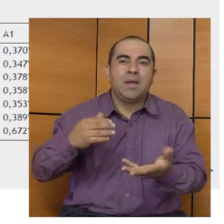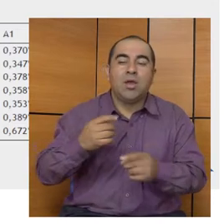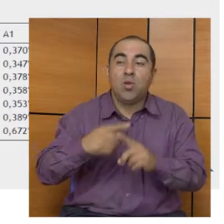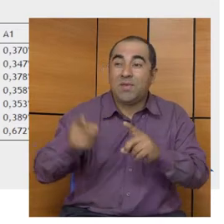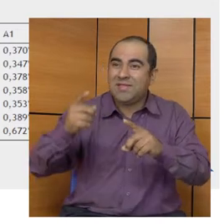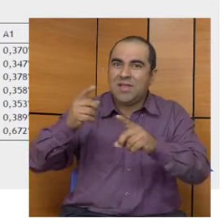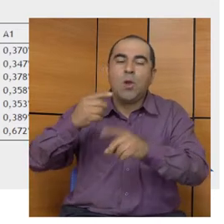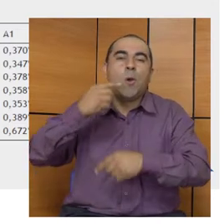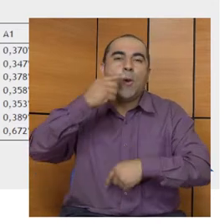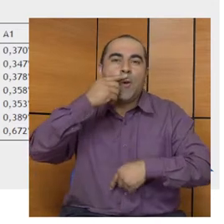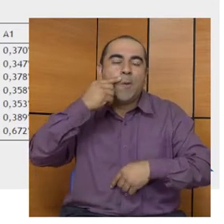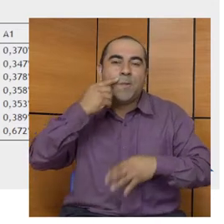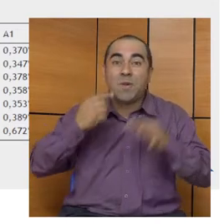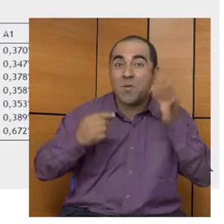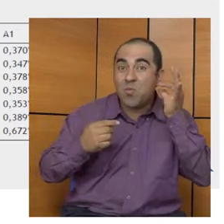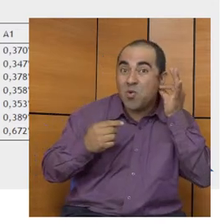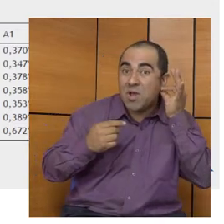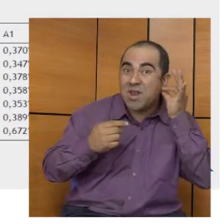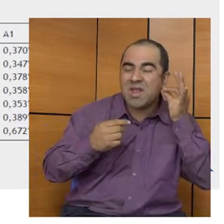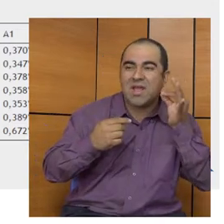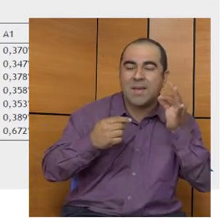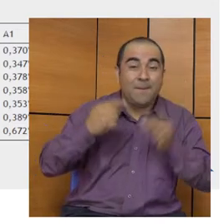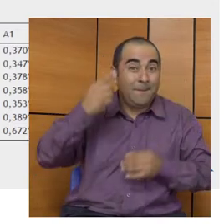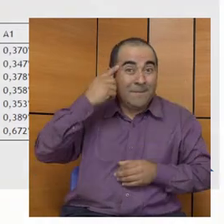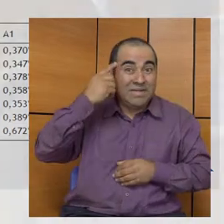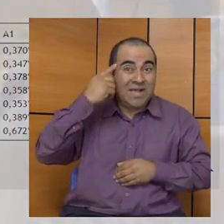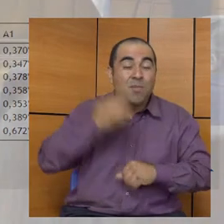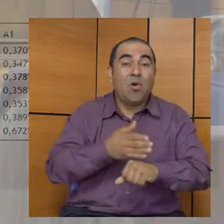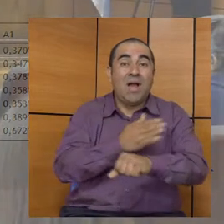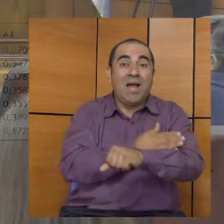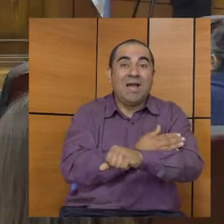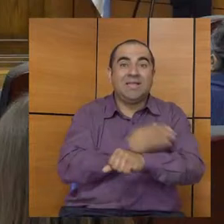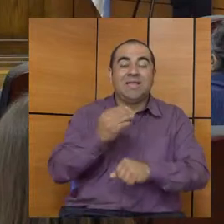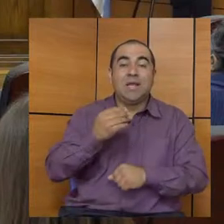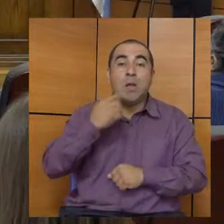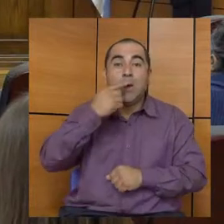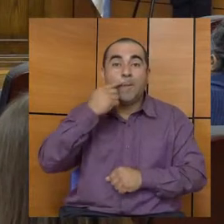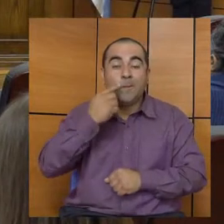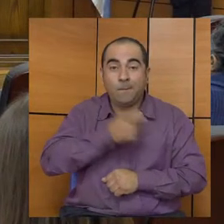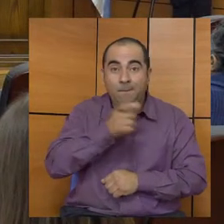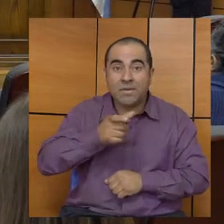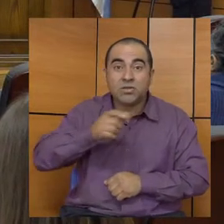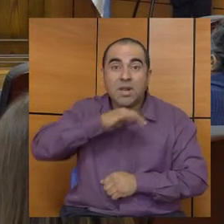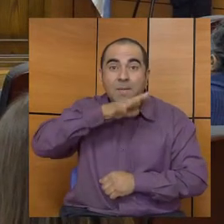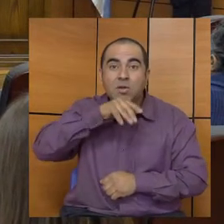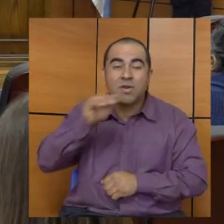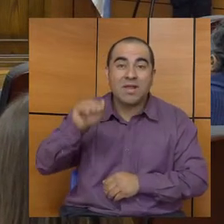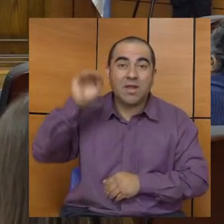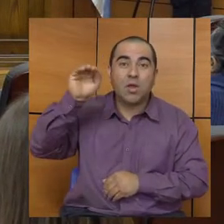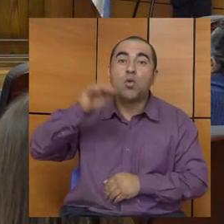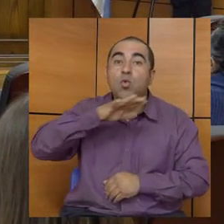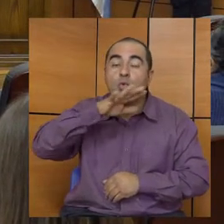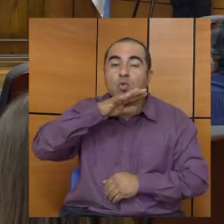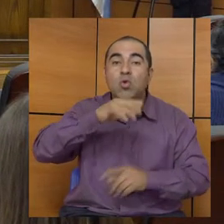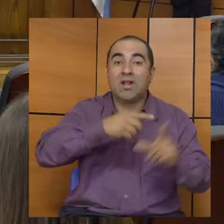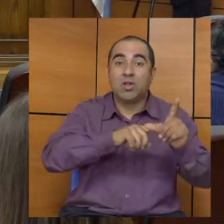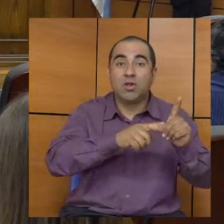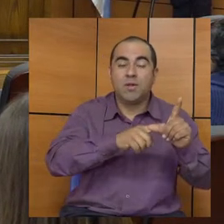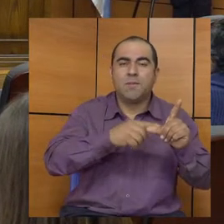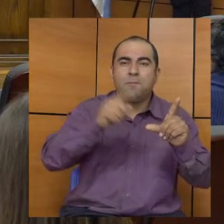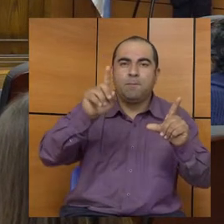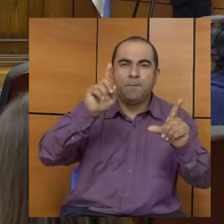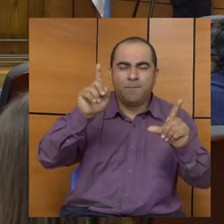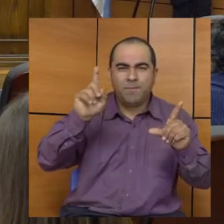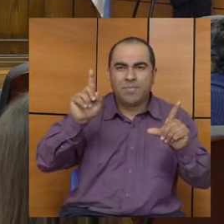heterogeneidad, de que había grandes diferencias en las personas mayores cómo se enfrenta a la tecnología. Pero no